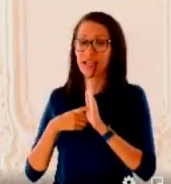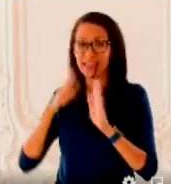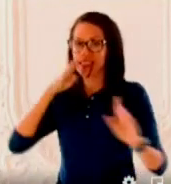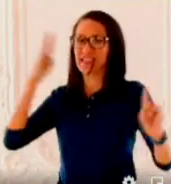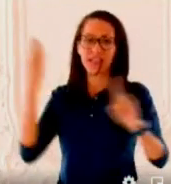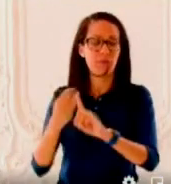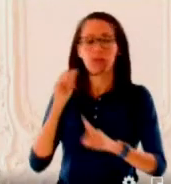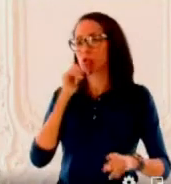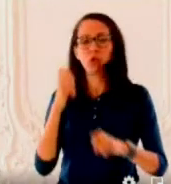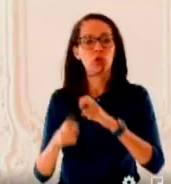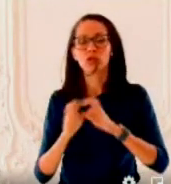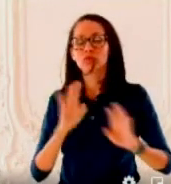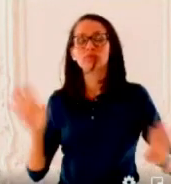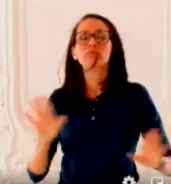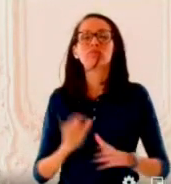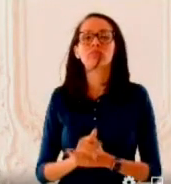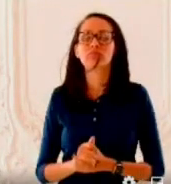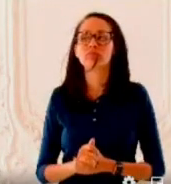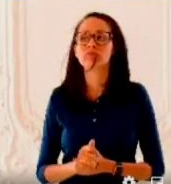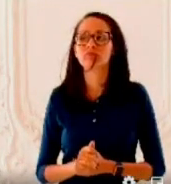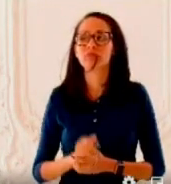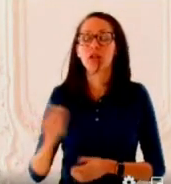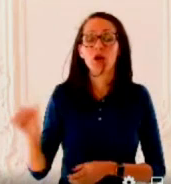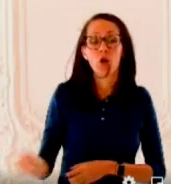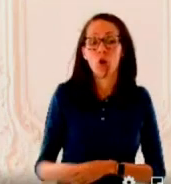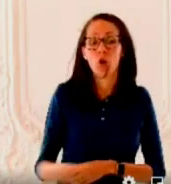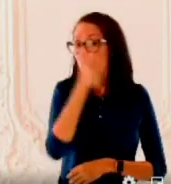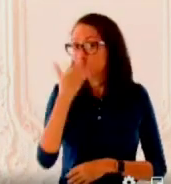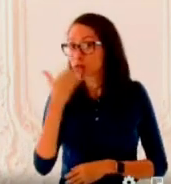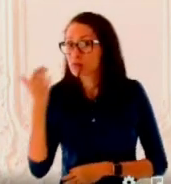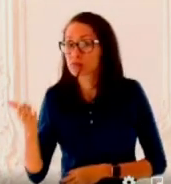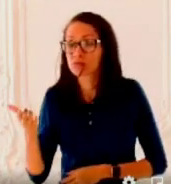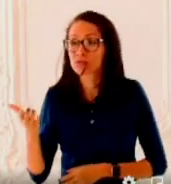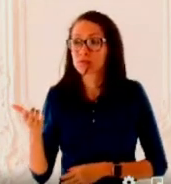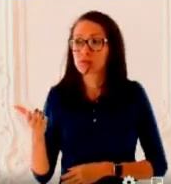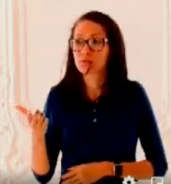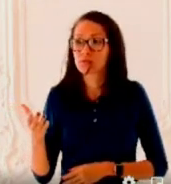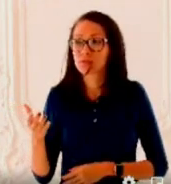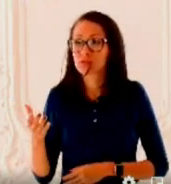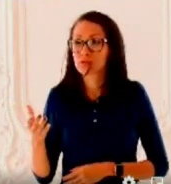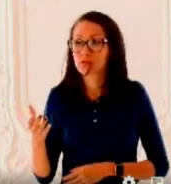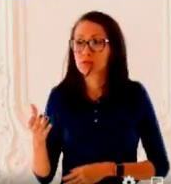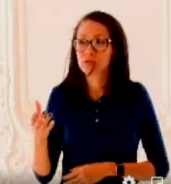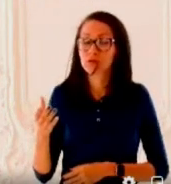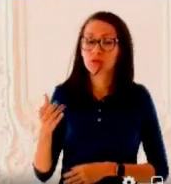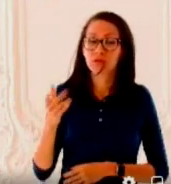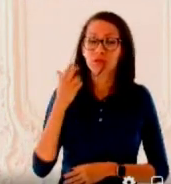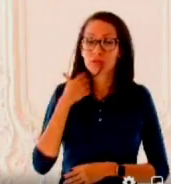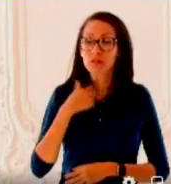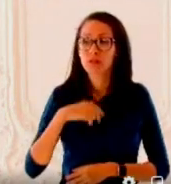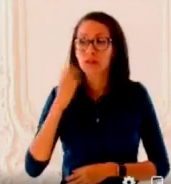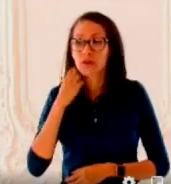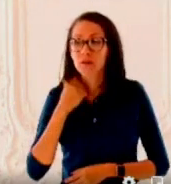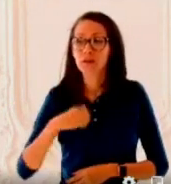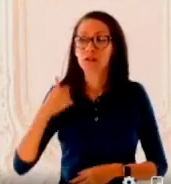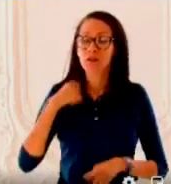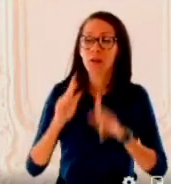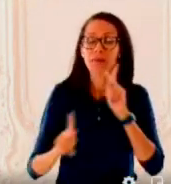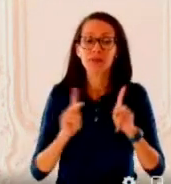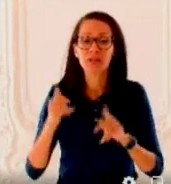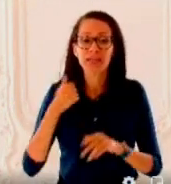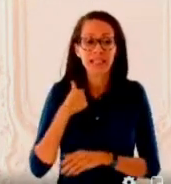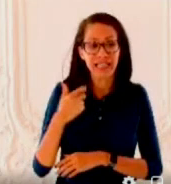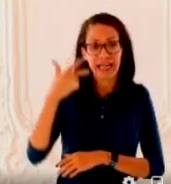alguno. Otra cosa es que no favorezco. Podrá haber alguna excepción, pero esto de que haya una persona con